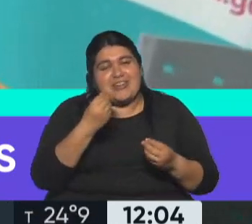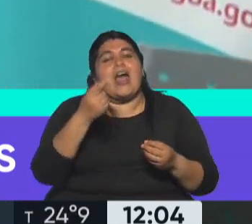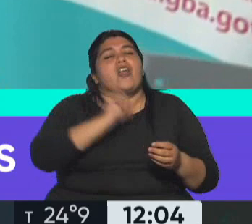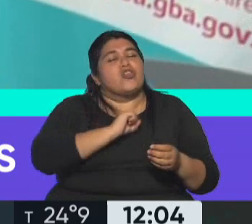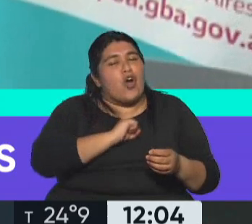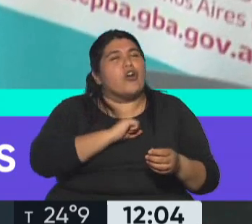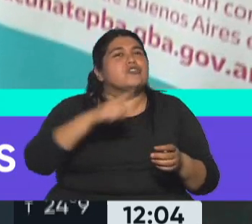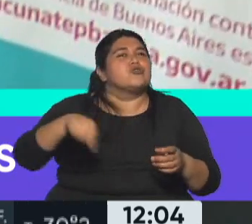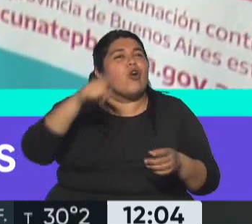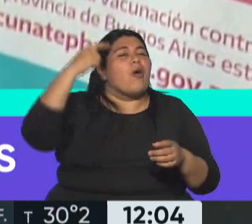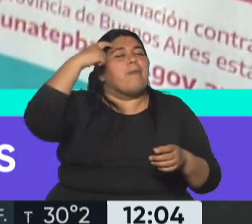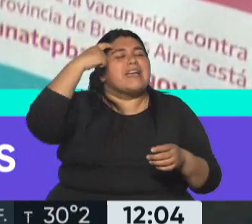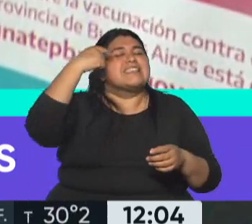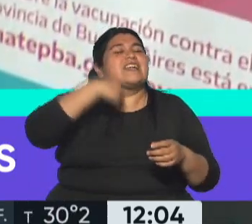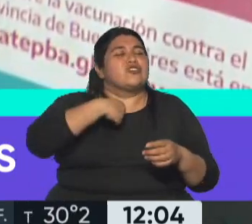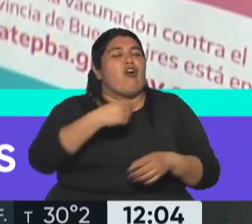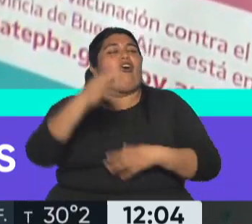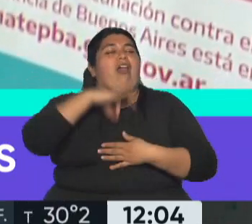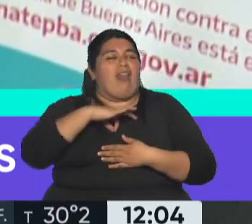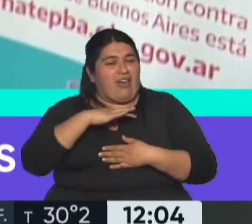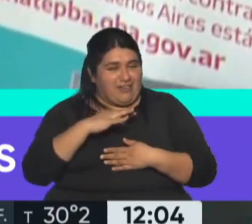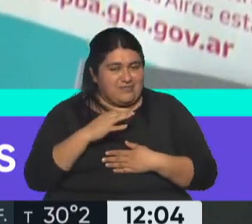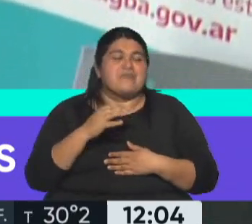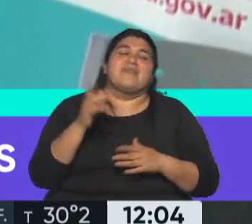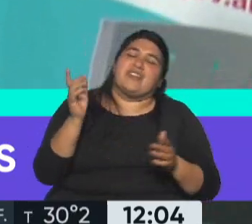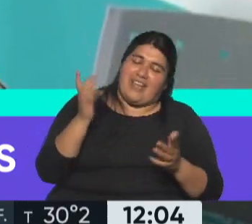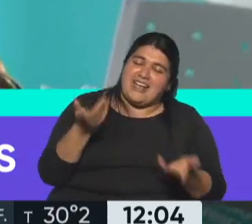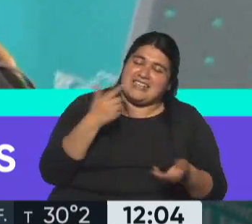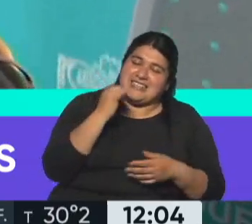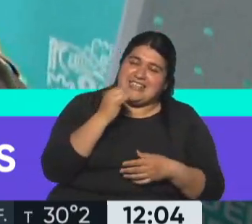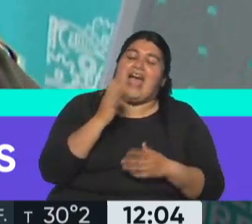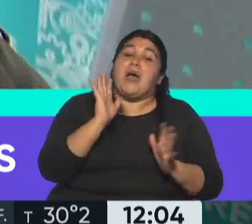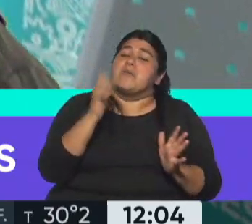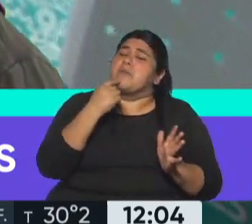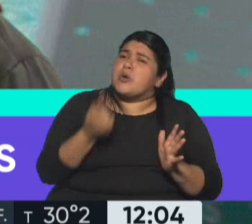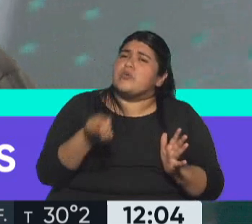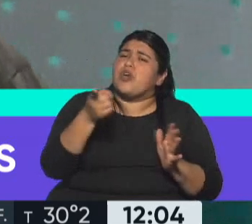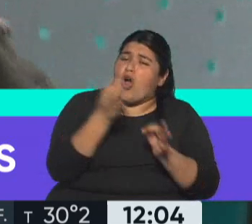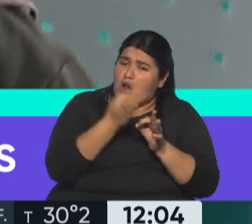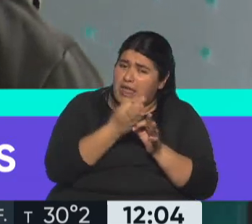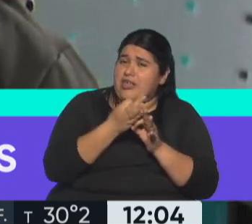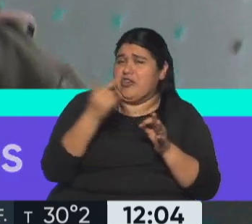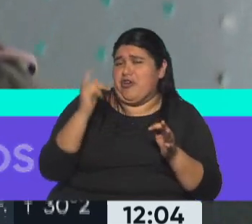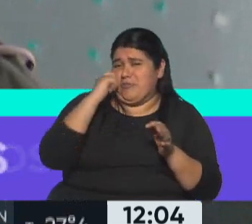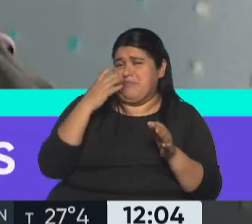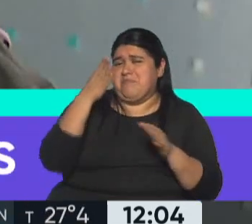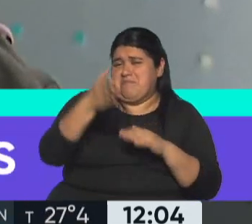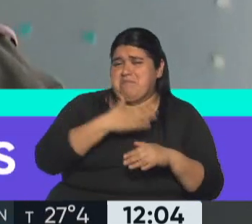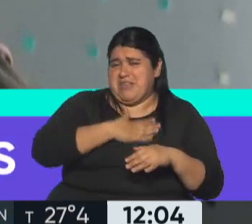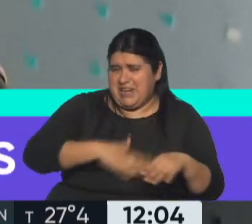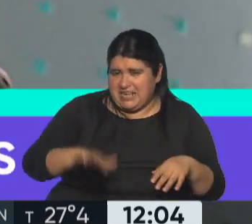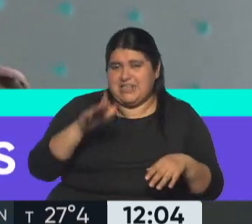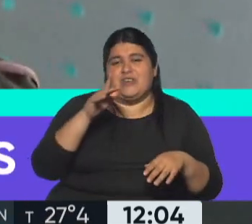tos y pensaban que podía llegar a ser coronavirus. Sí. Escúchame, ahora en el colegio vas a estar más tranquilo, aunque tengas que usar